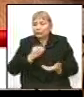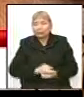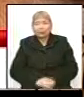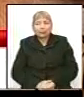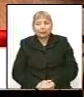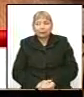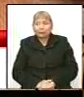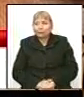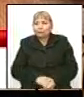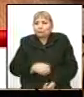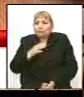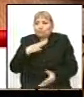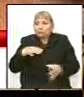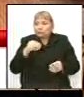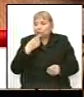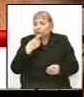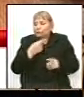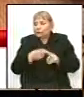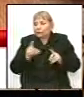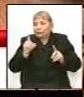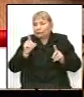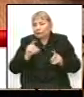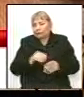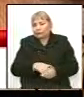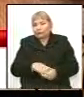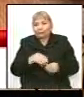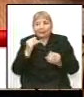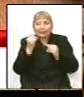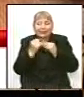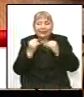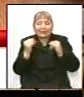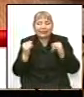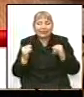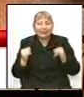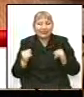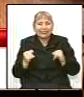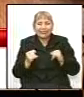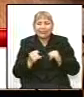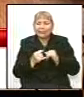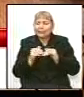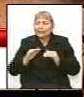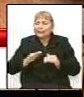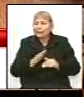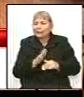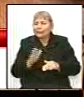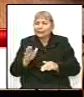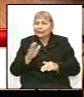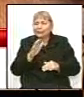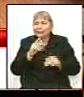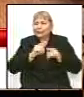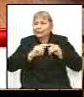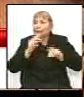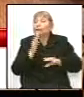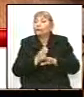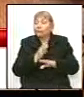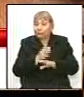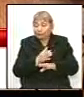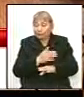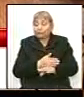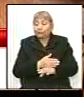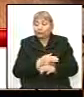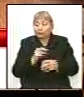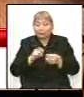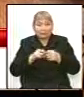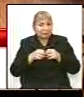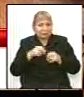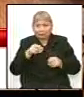Inglaterra, Escocia, pueblos Islandia, que viven en islas, alejados, ninguna carretera llega allí. Sin embargo, son países desarrollados. El problema del